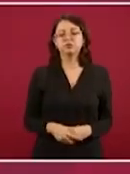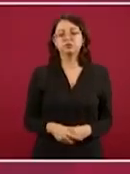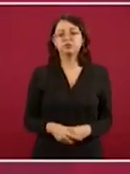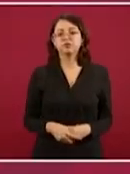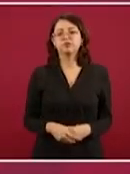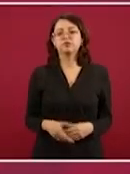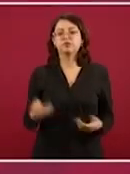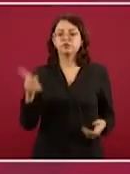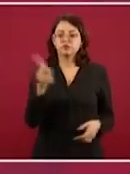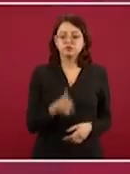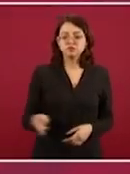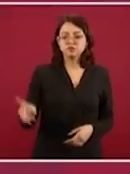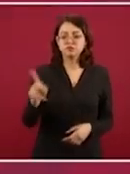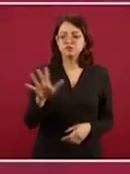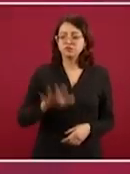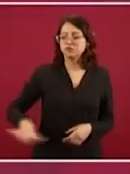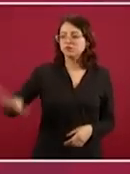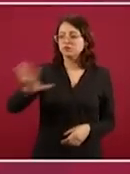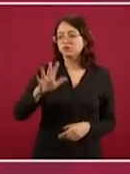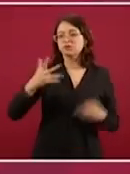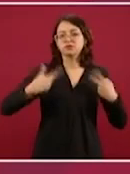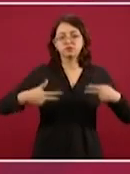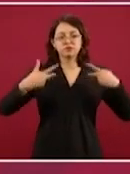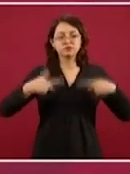es un pueblo bueno.